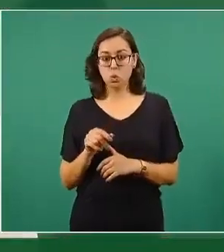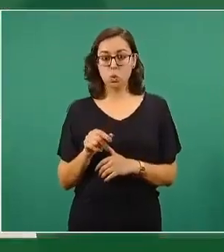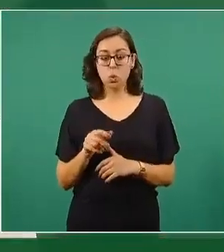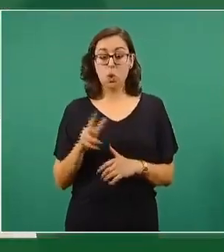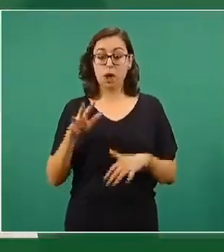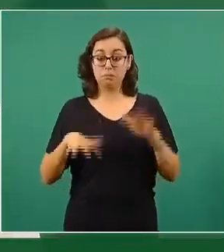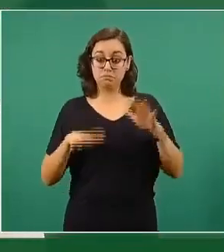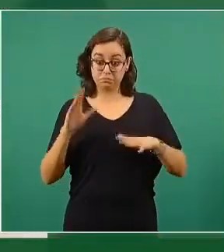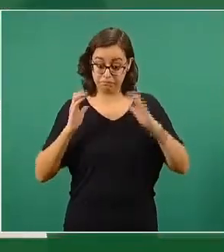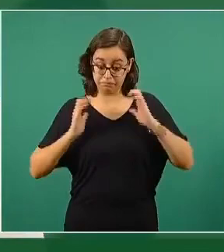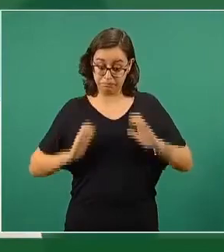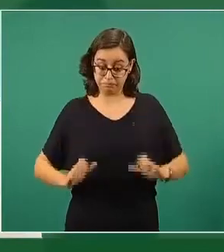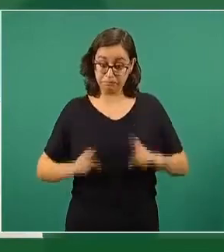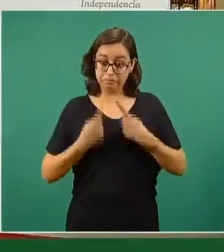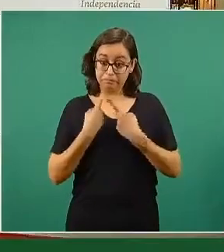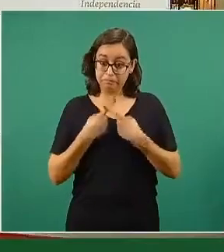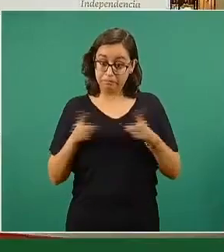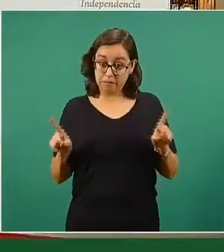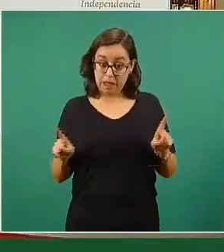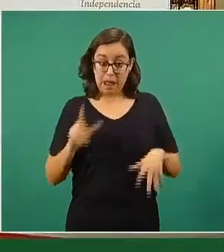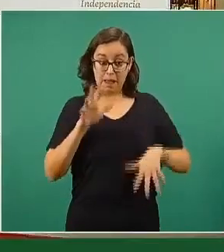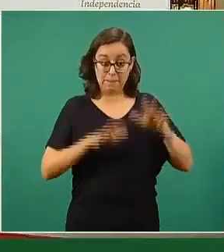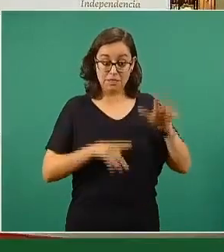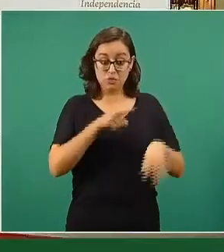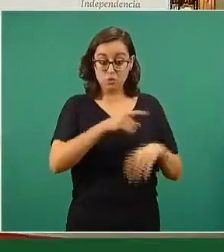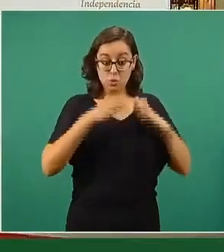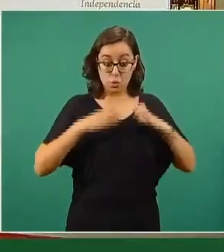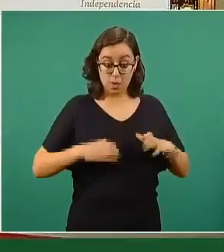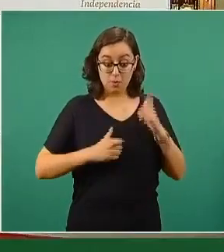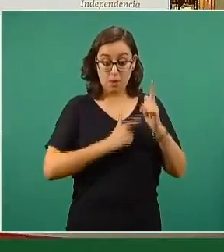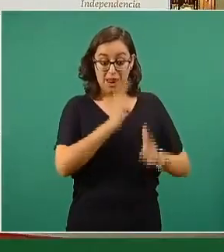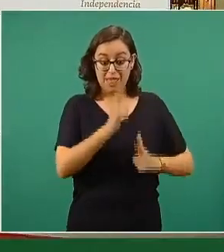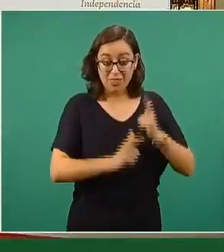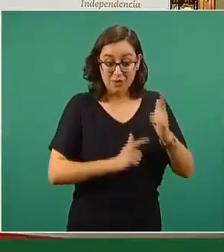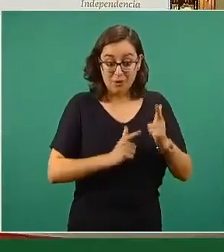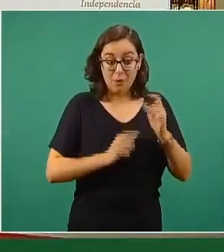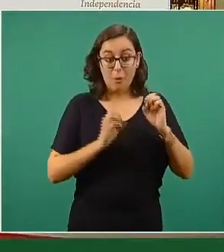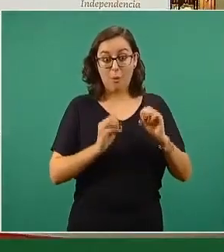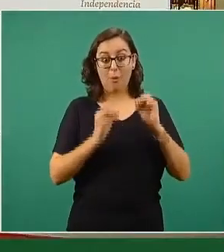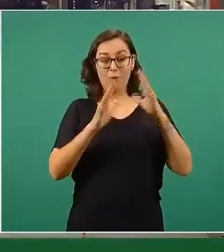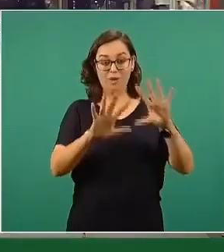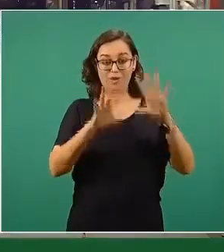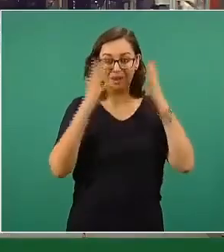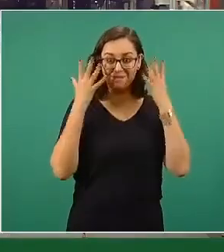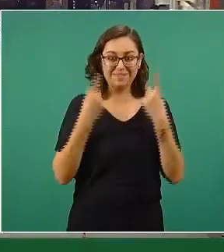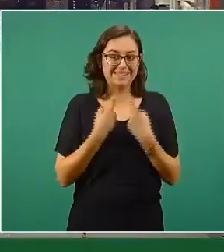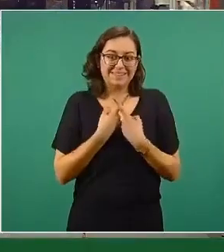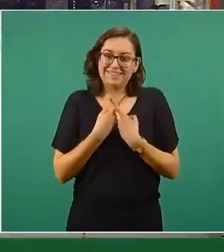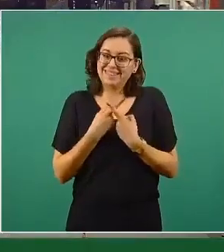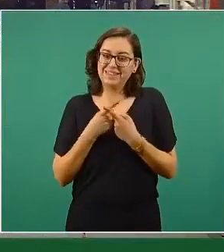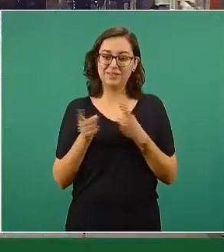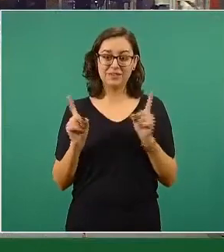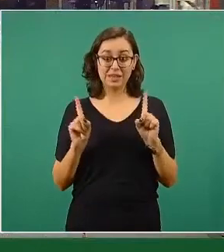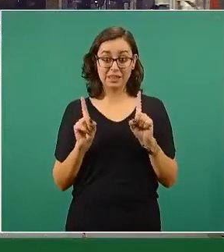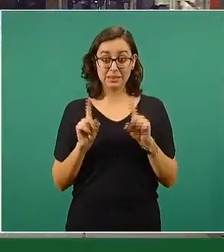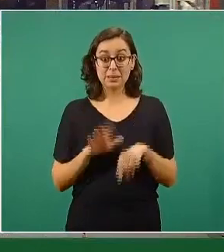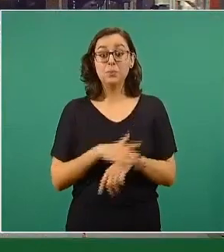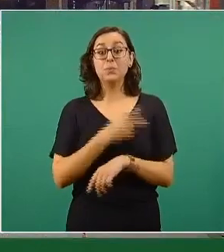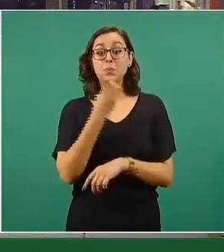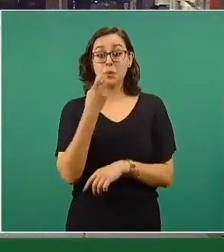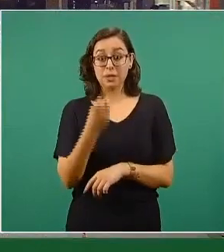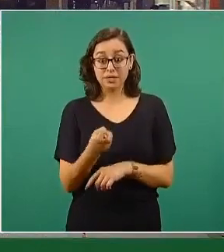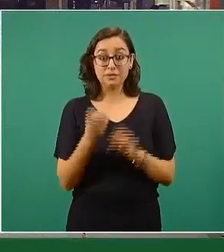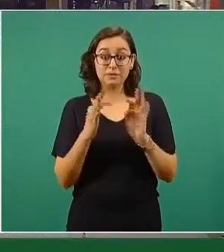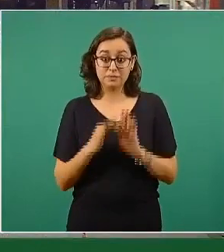funciones de su organismo. Algunas cosas van más lento, algunas cosas van más rápido. Y por eso es que es importante que